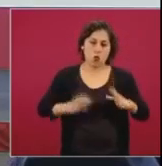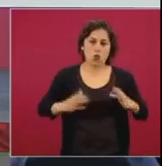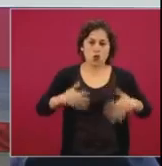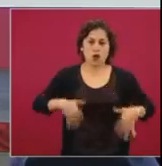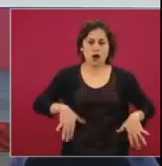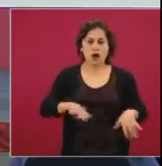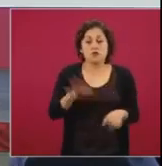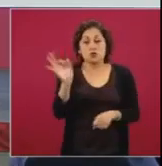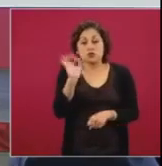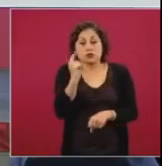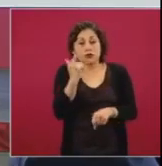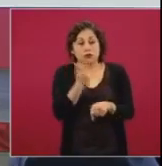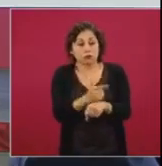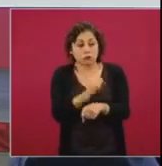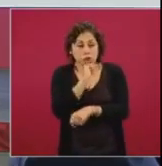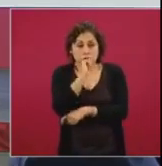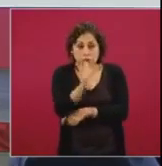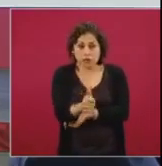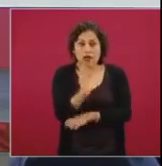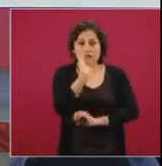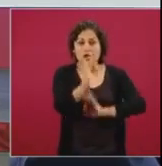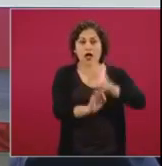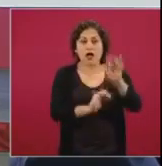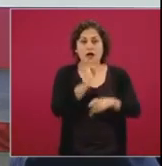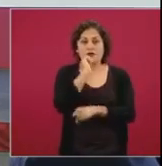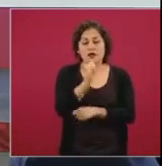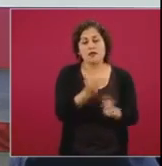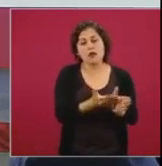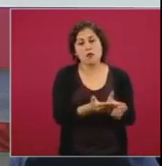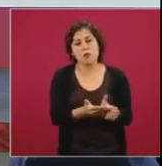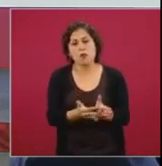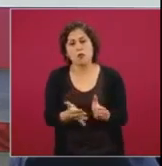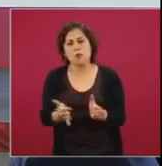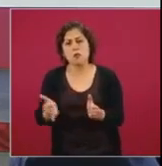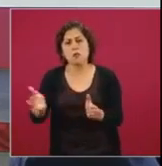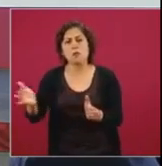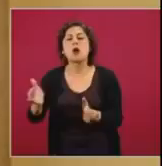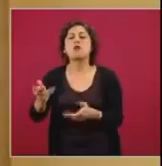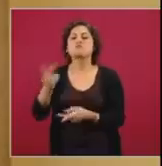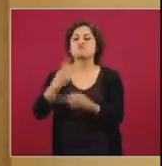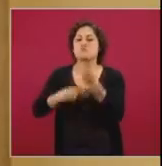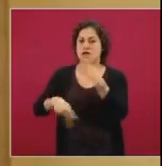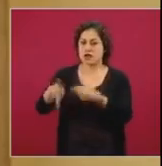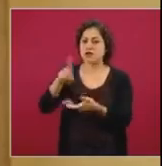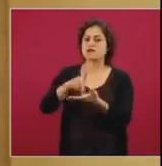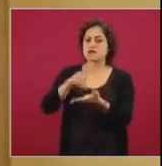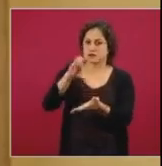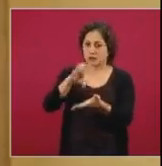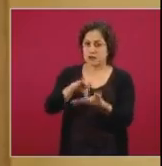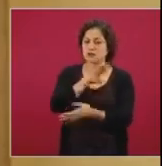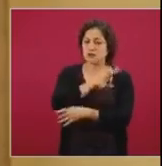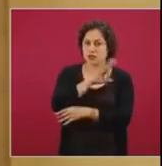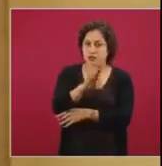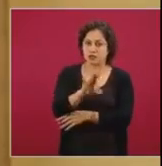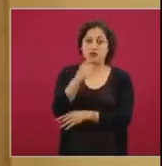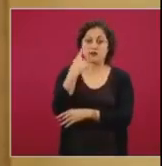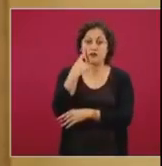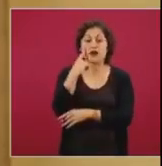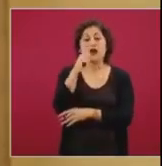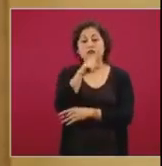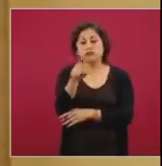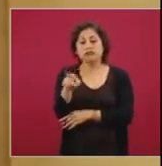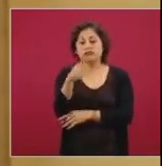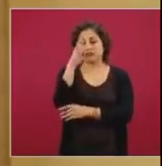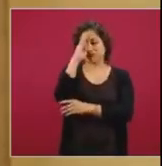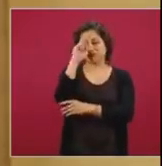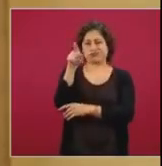avanzando la enfermedad, puede haber grados de discapacidad, es decir, esta enfermedad lamentablemente, a pesar de que no es tan aparatosa,